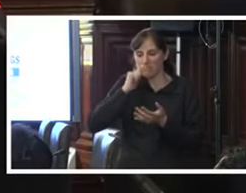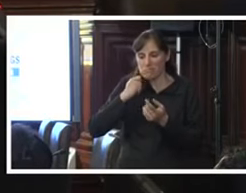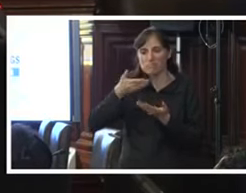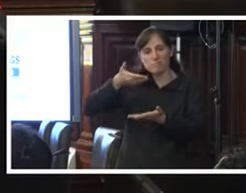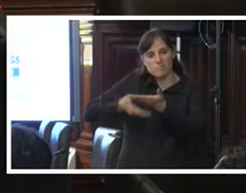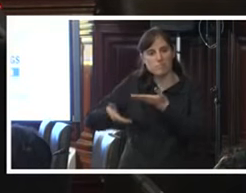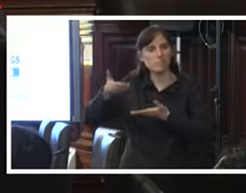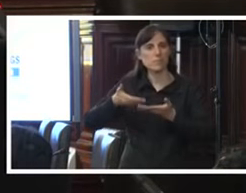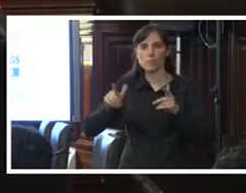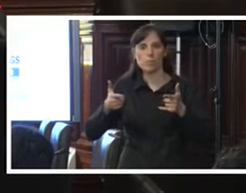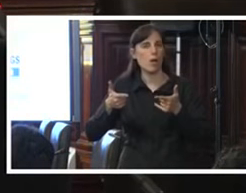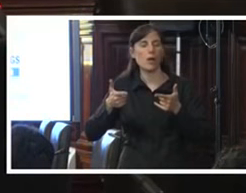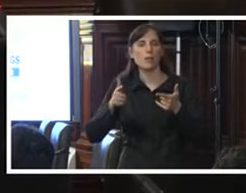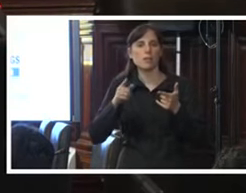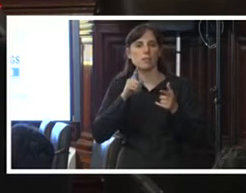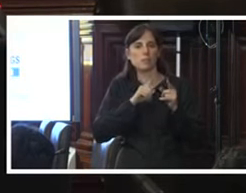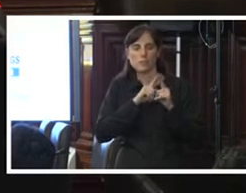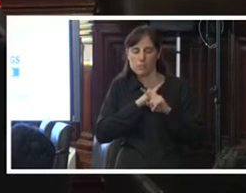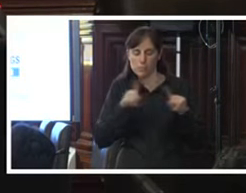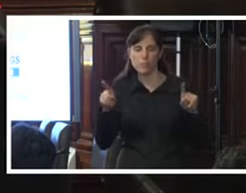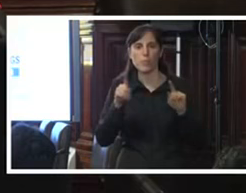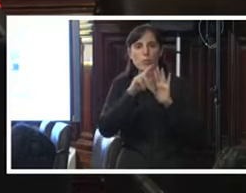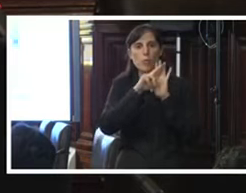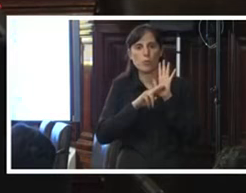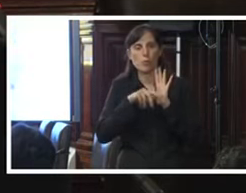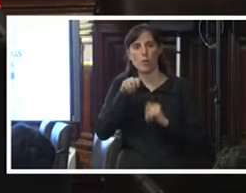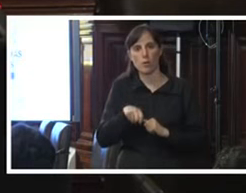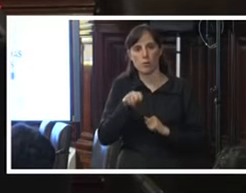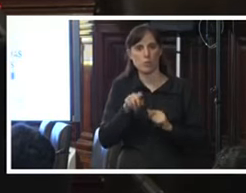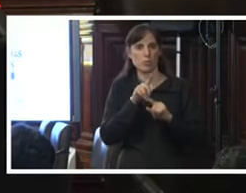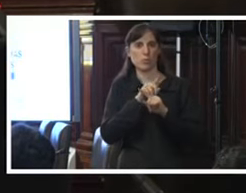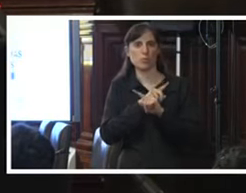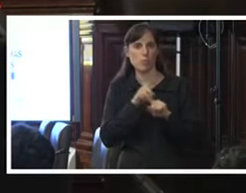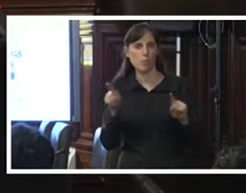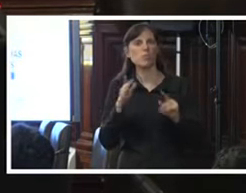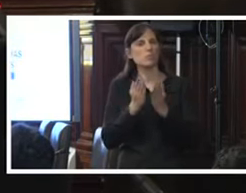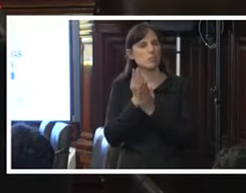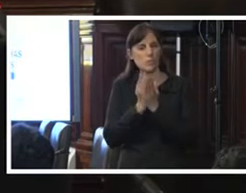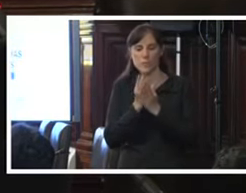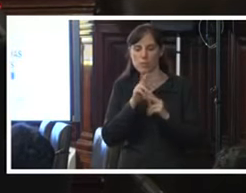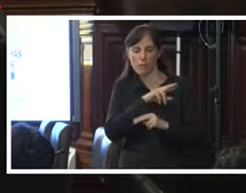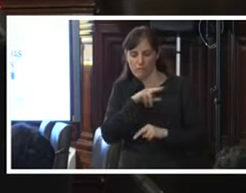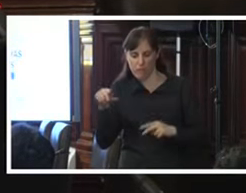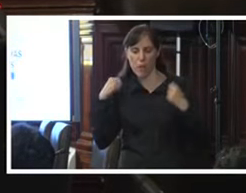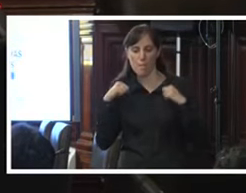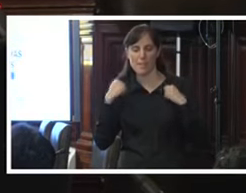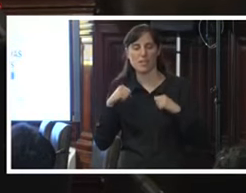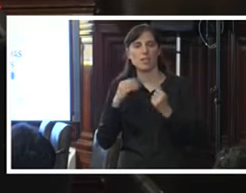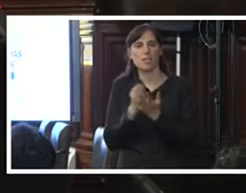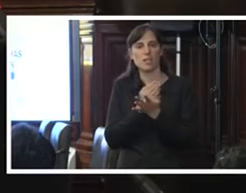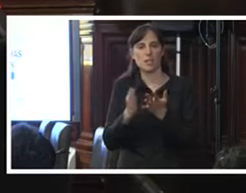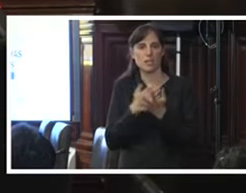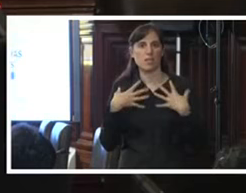desprotección dentro del marco jurídico en nuestros países la prevalencia de prácticas discriminatorias en el sector salud y sobre todo